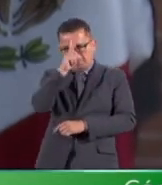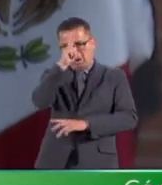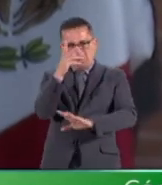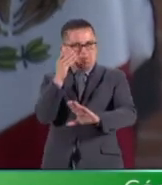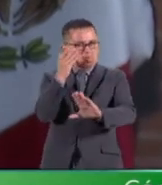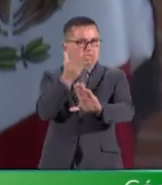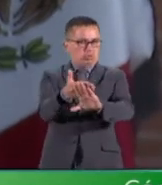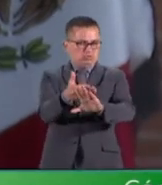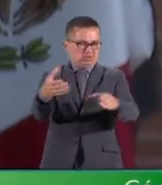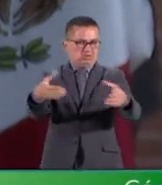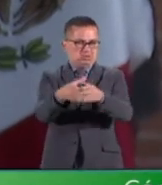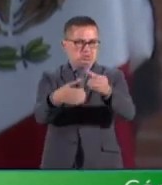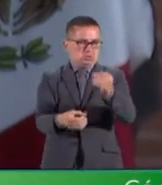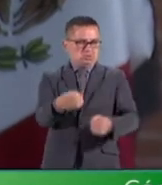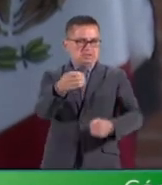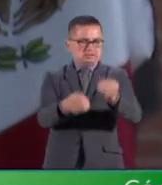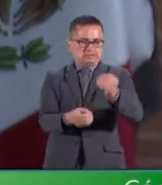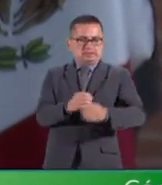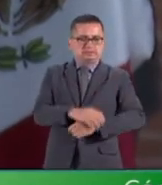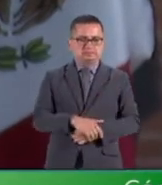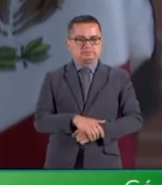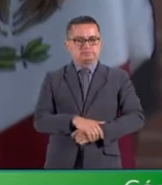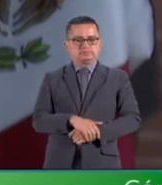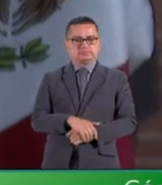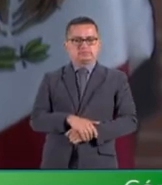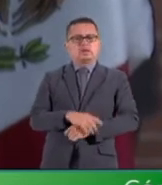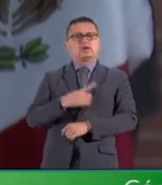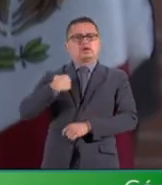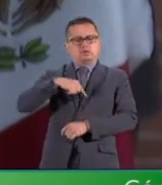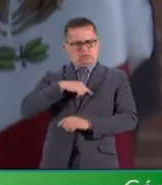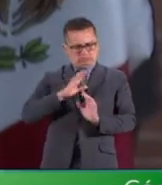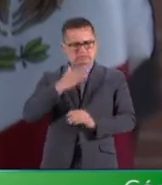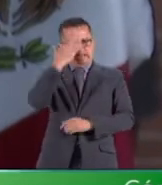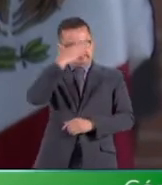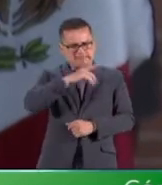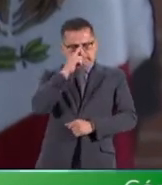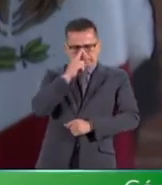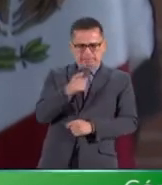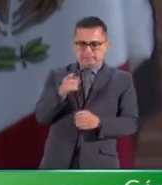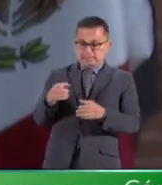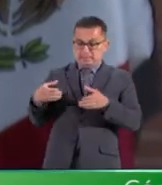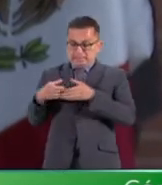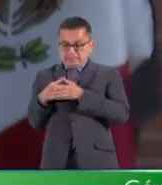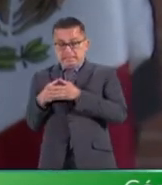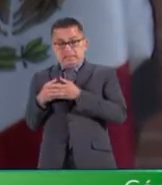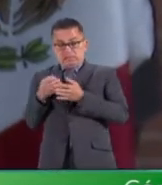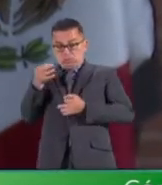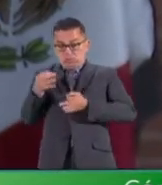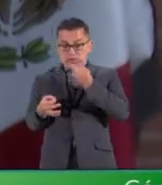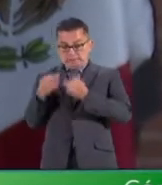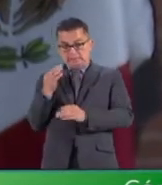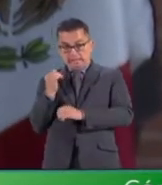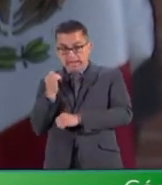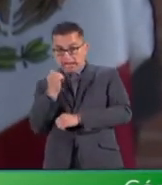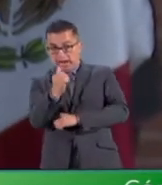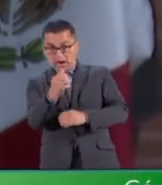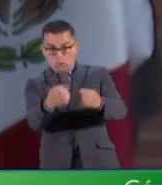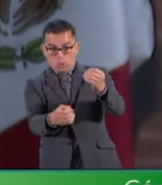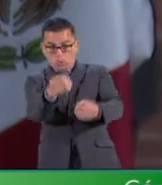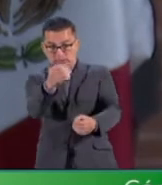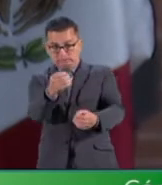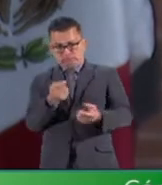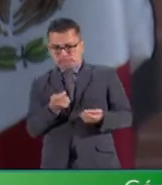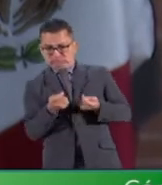Sabemos que el Tribunal de Disciplina será el instrumento de